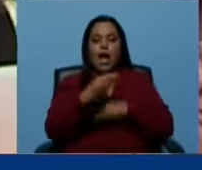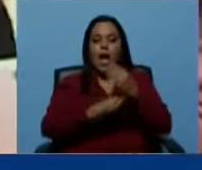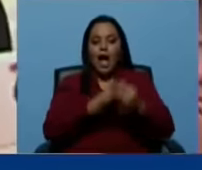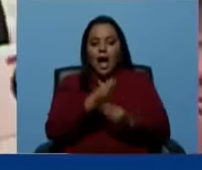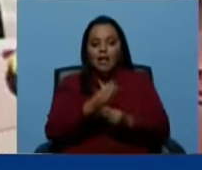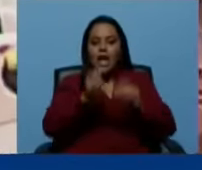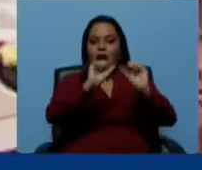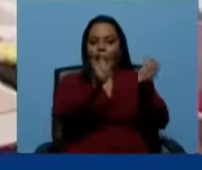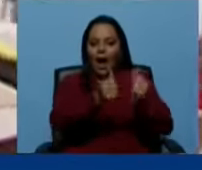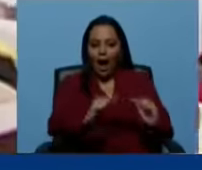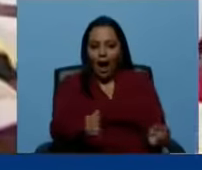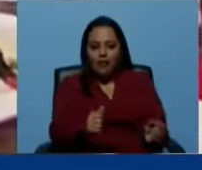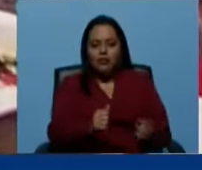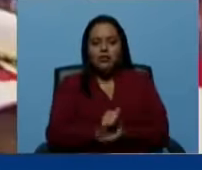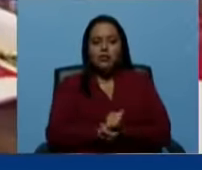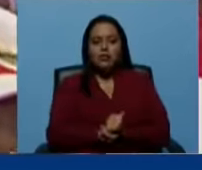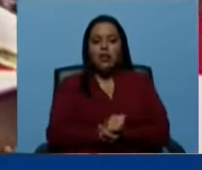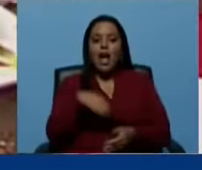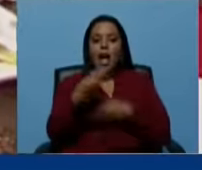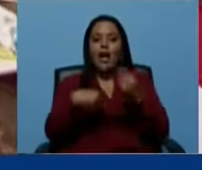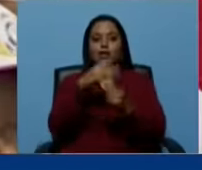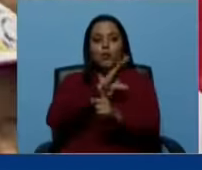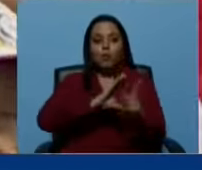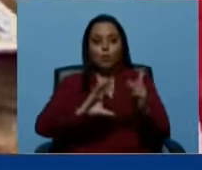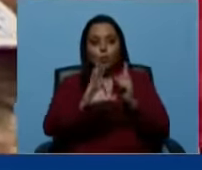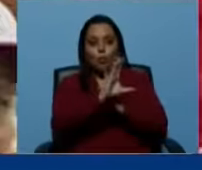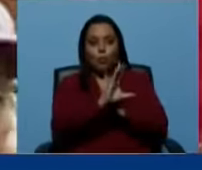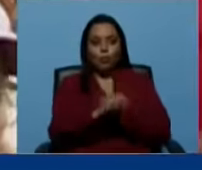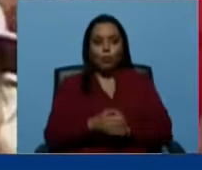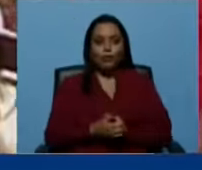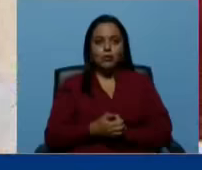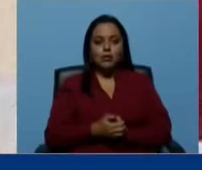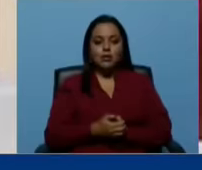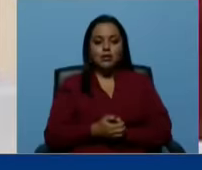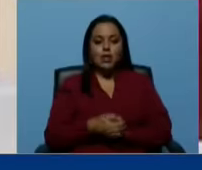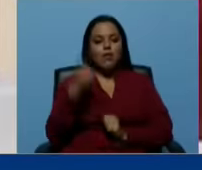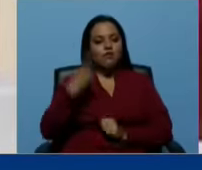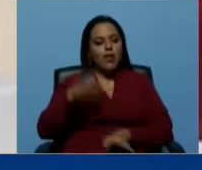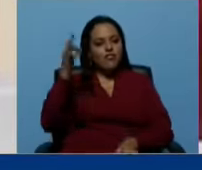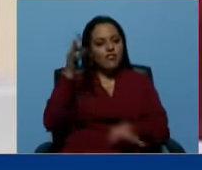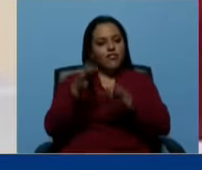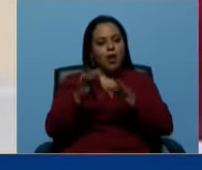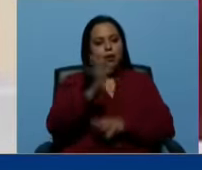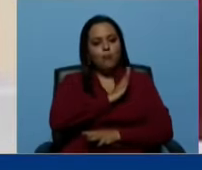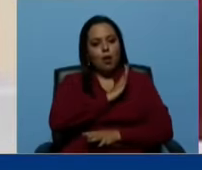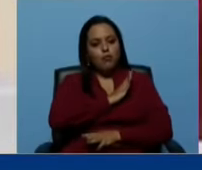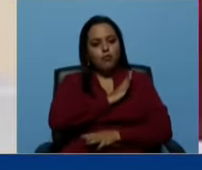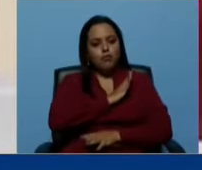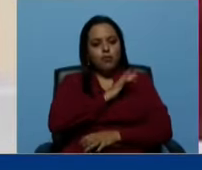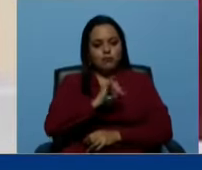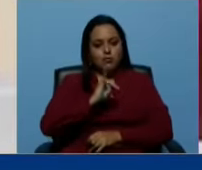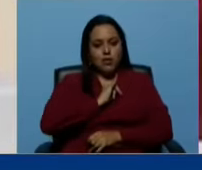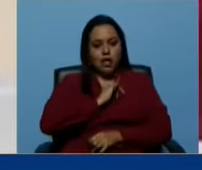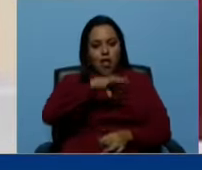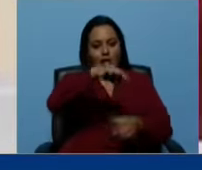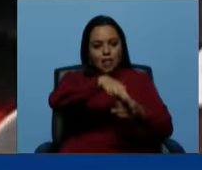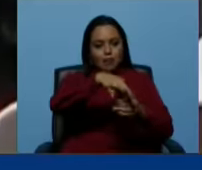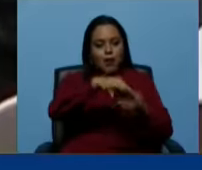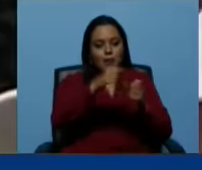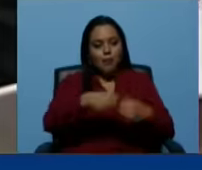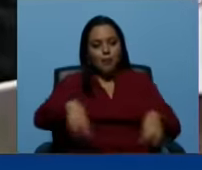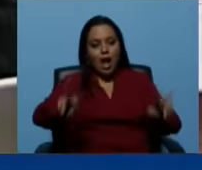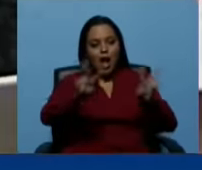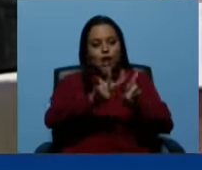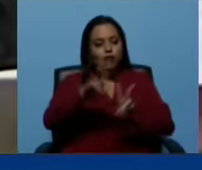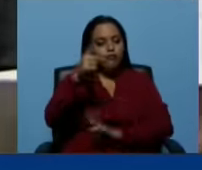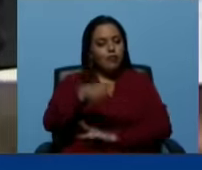son artistas, que hacen cultura. Tengamos fe en lo nuestro y sembremos valores. Yo